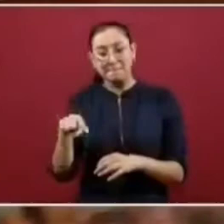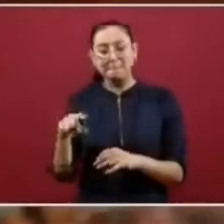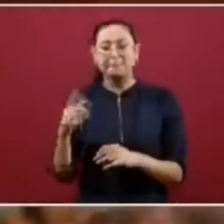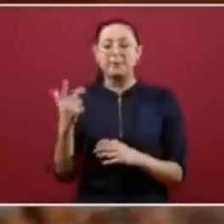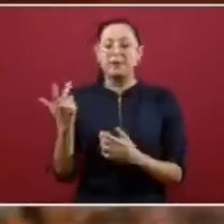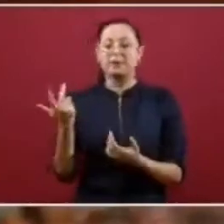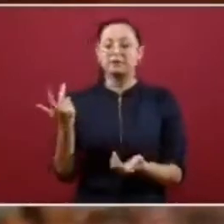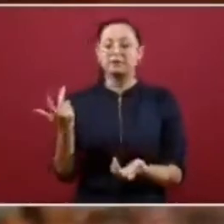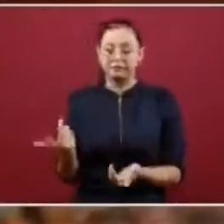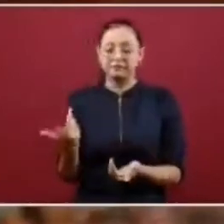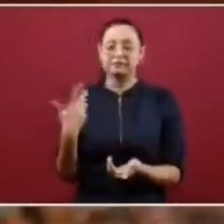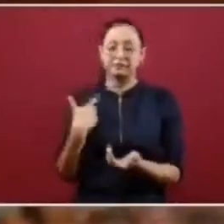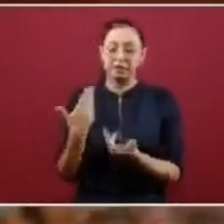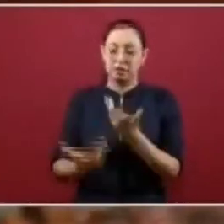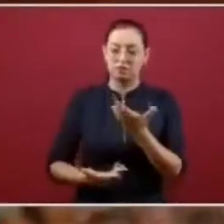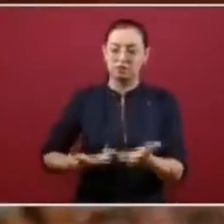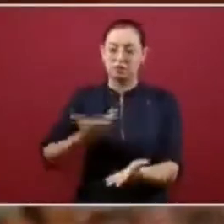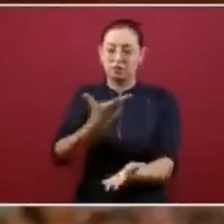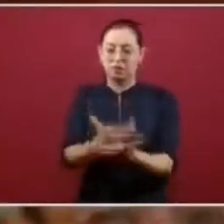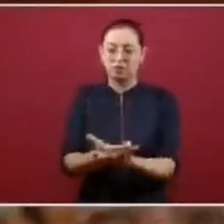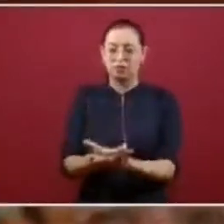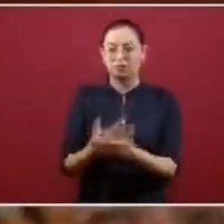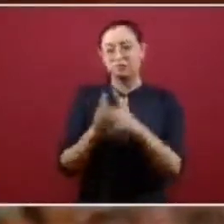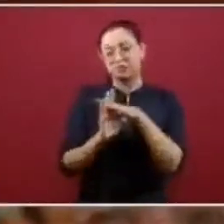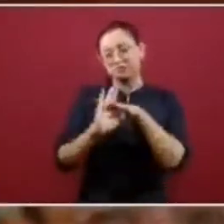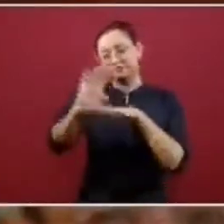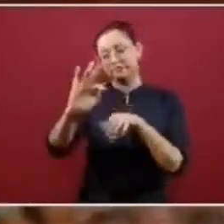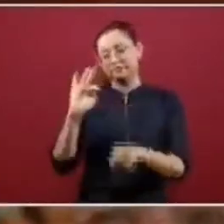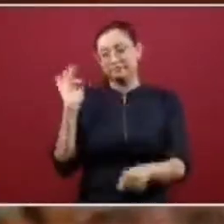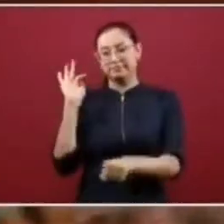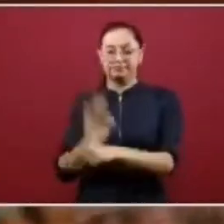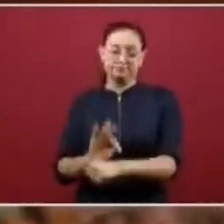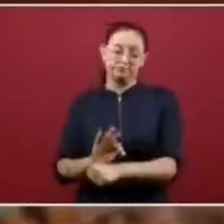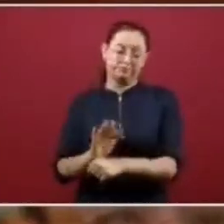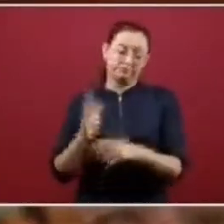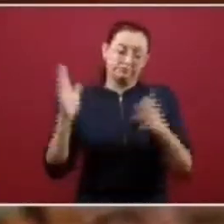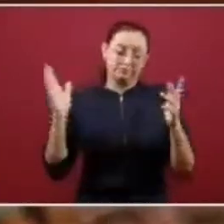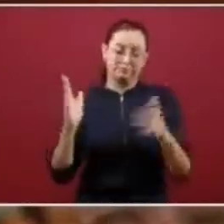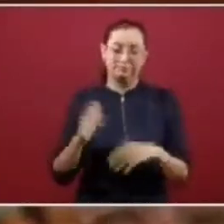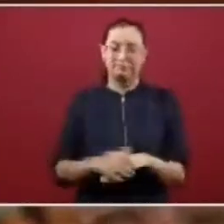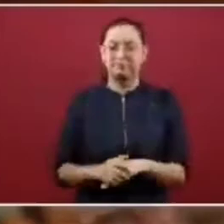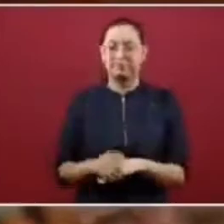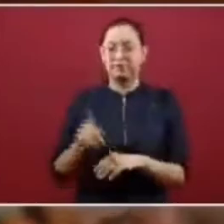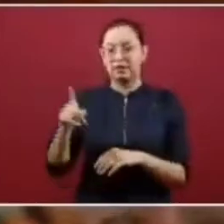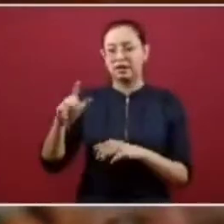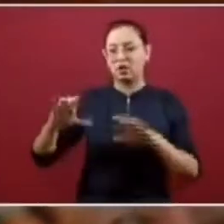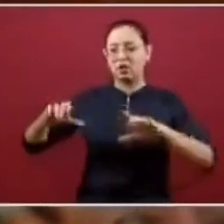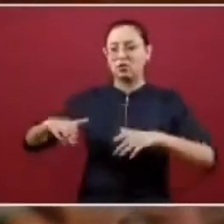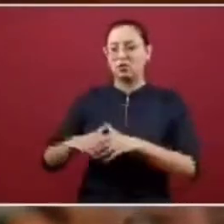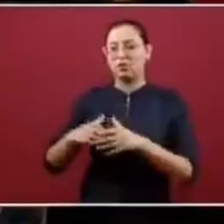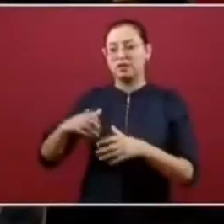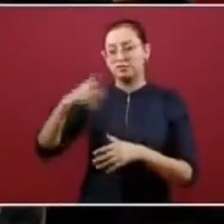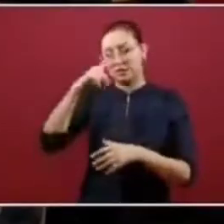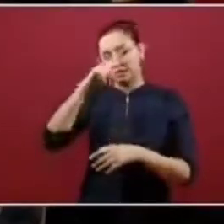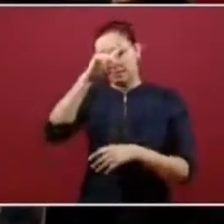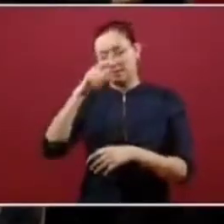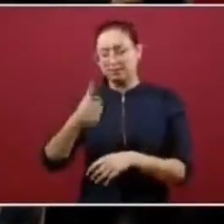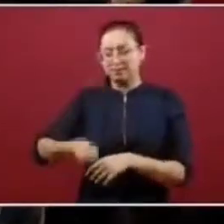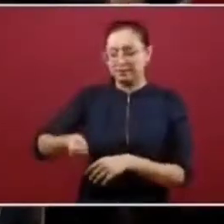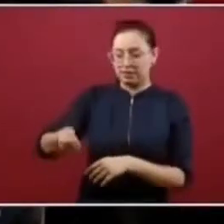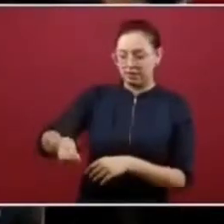cabo su propuesta de defensoría del migrante, que sería muy oportuna. Le manda un saludo a la comunidad mexicana, señor presidente. Muy